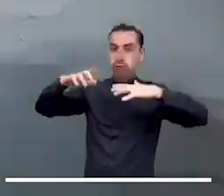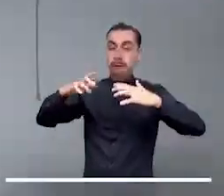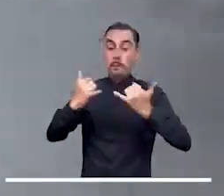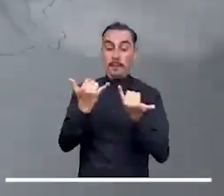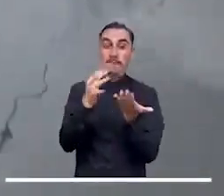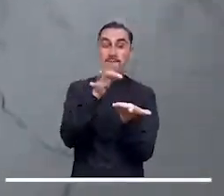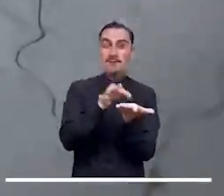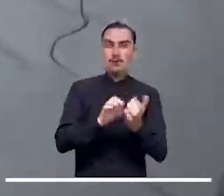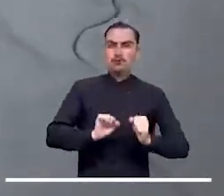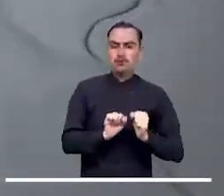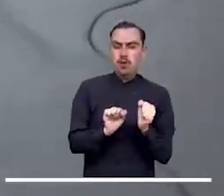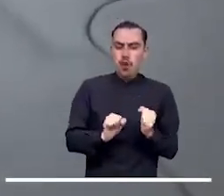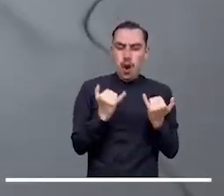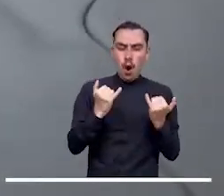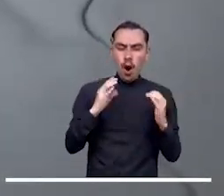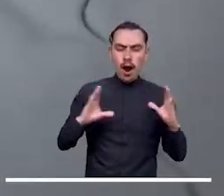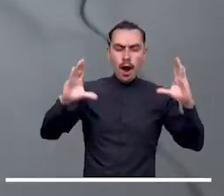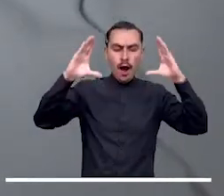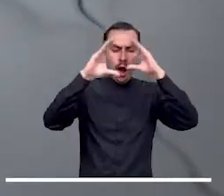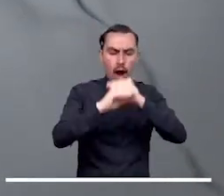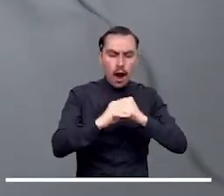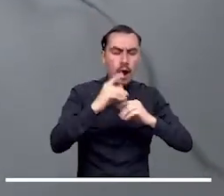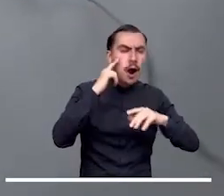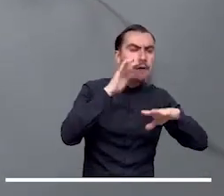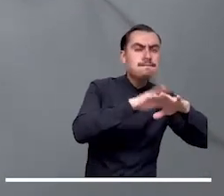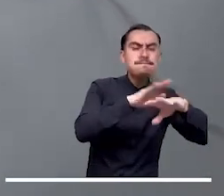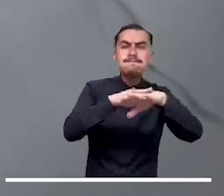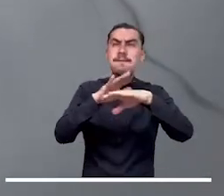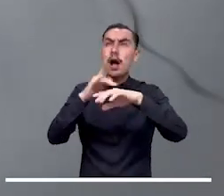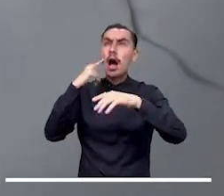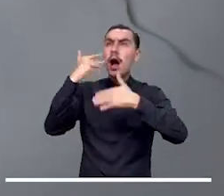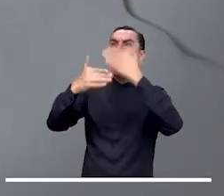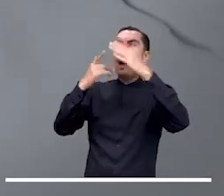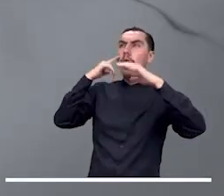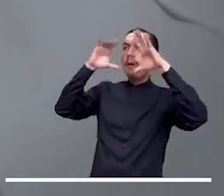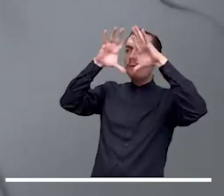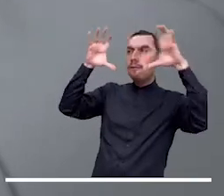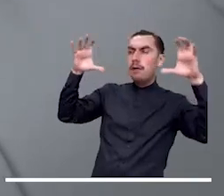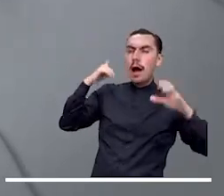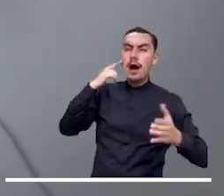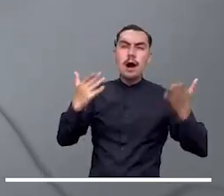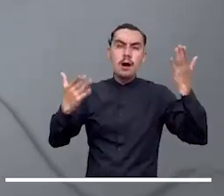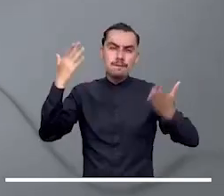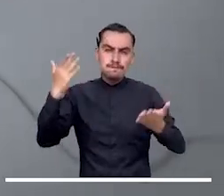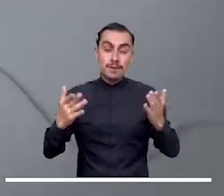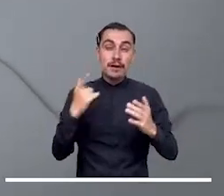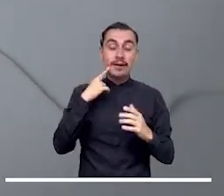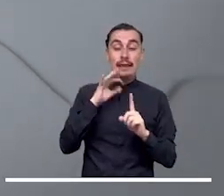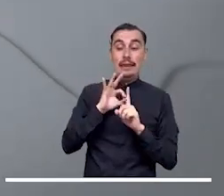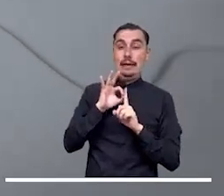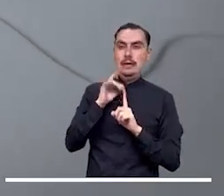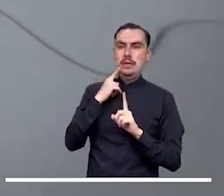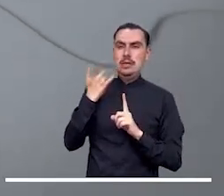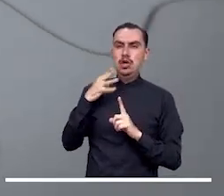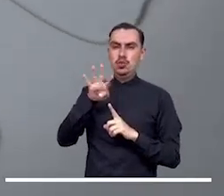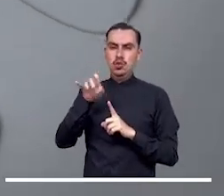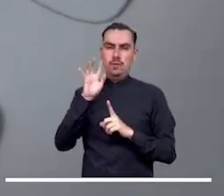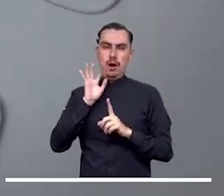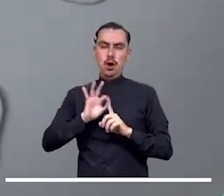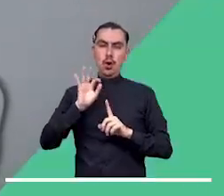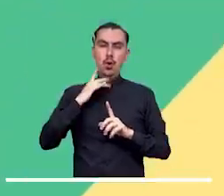del país tras un cielo marcadamente encapotado, que sin embargo no provocará precipitaciones. La mínima será de 9